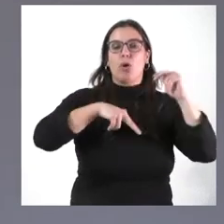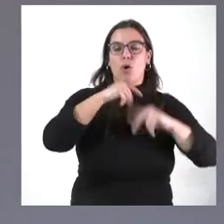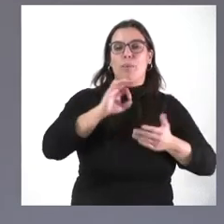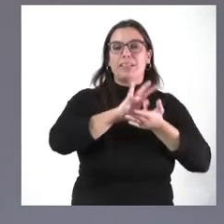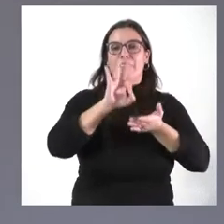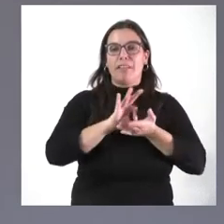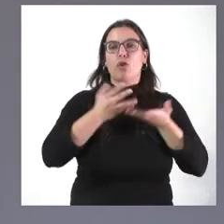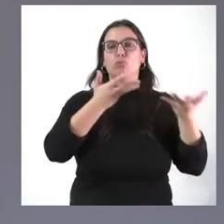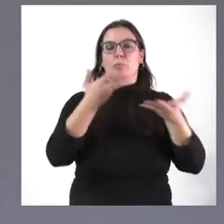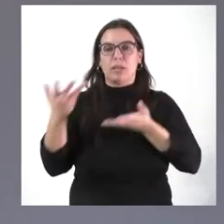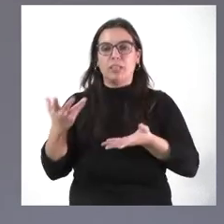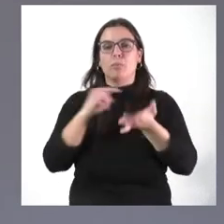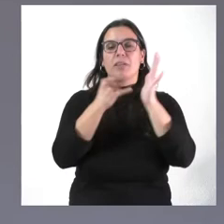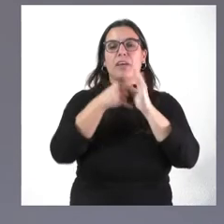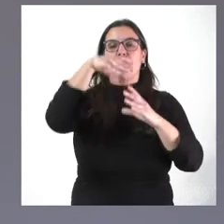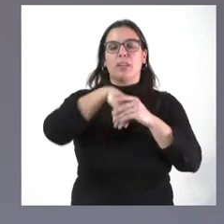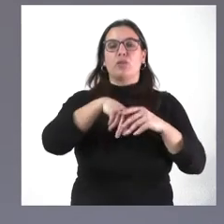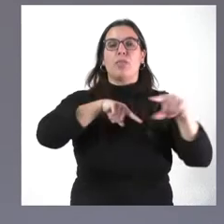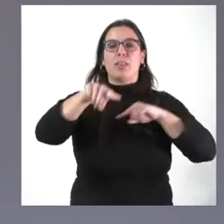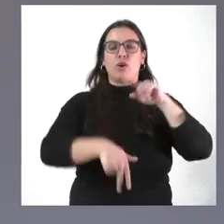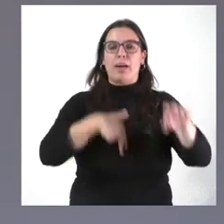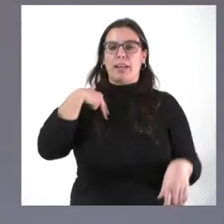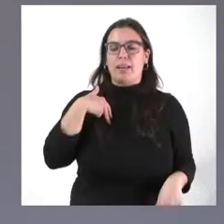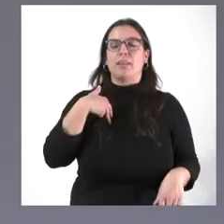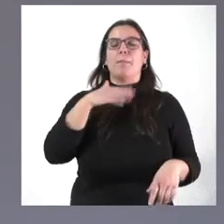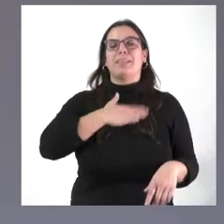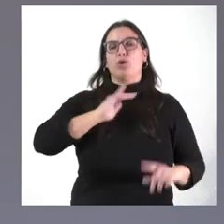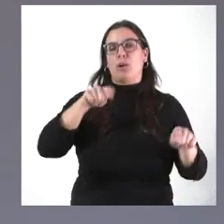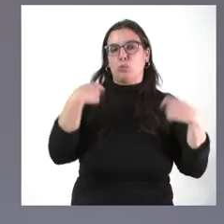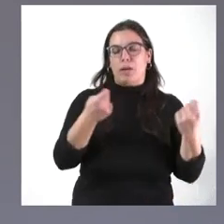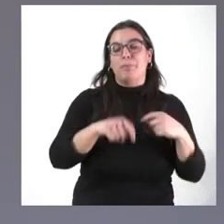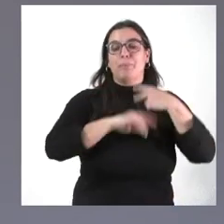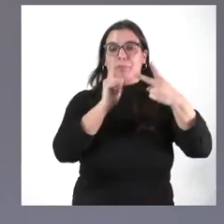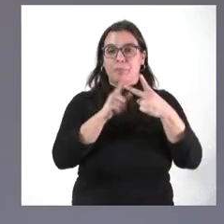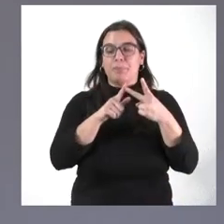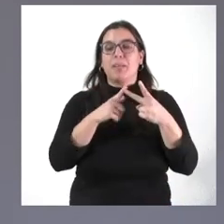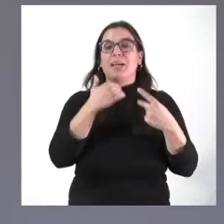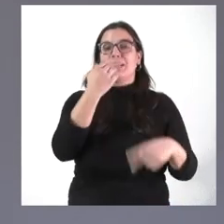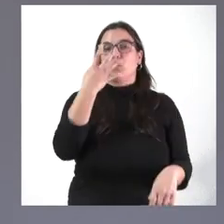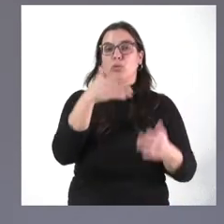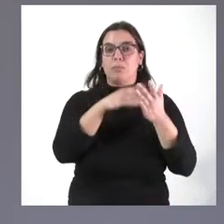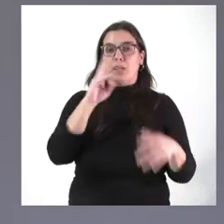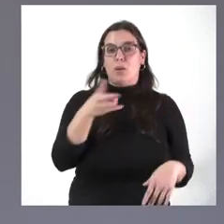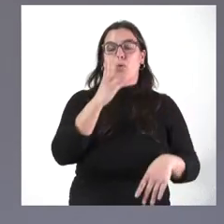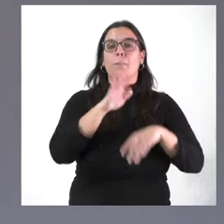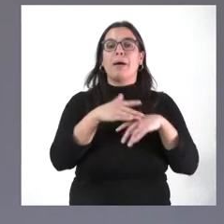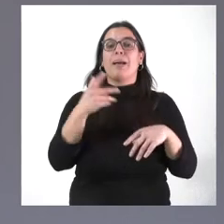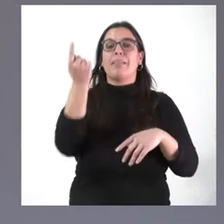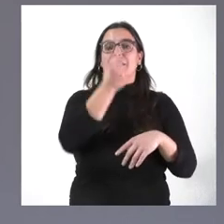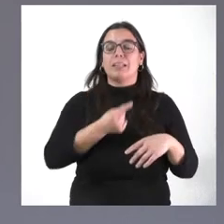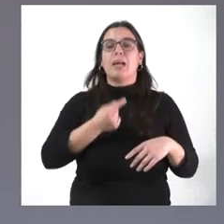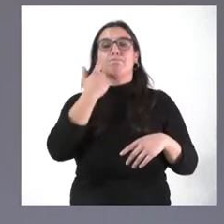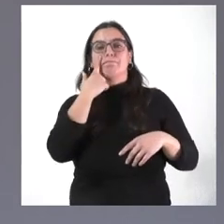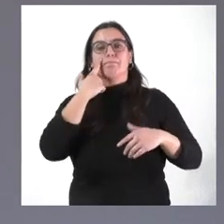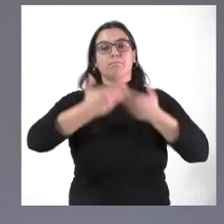planificación de la dirección general de patrimonio natural y política forestal un segundo de casi 400.000 euros para diseñar y poner en marcha el seguimiento